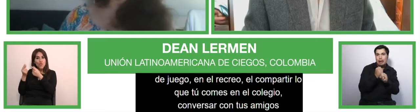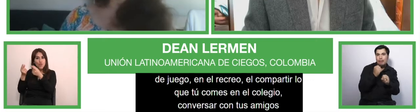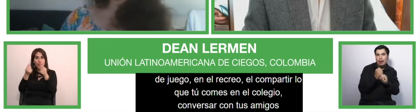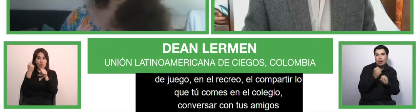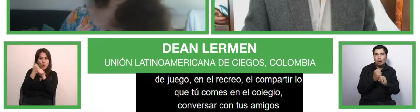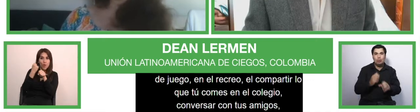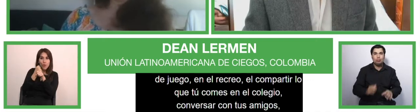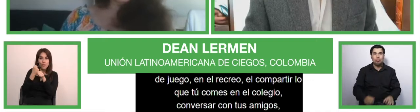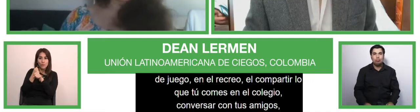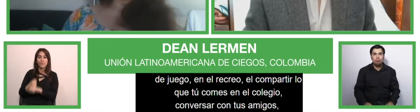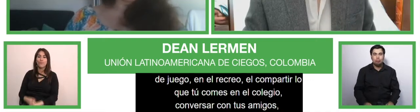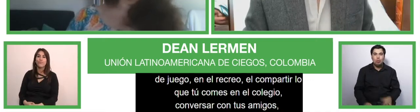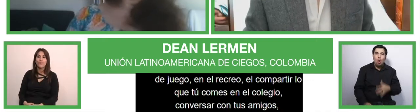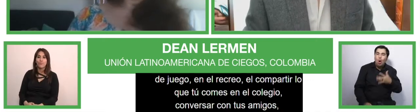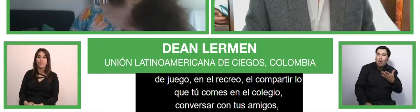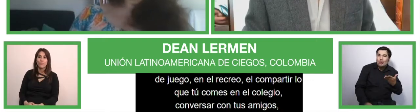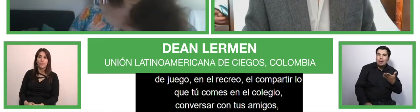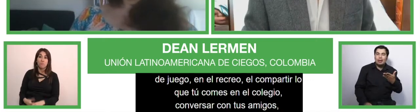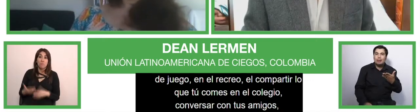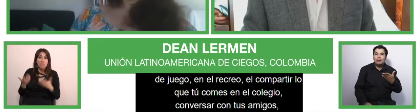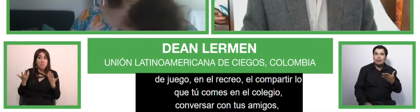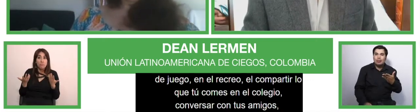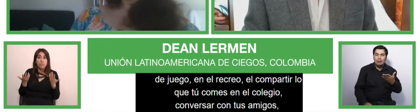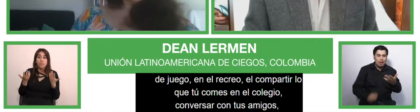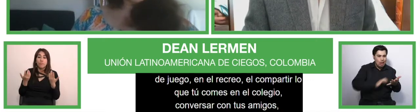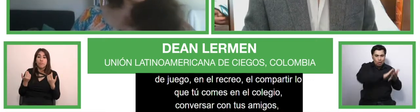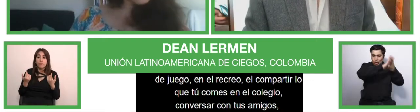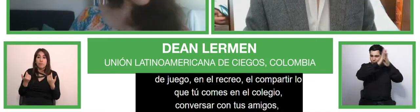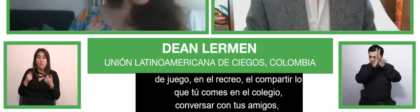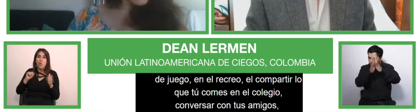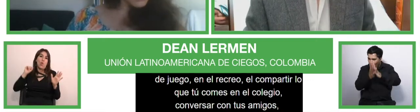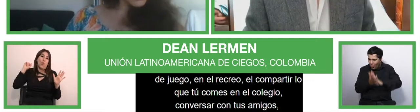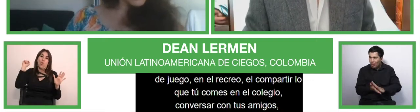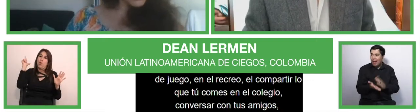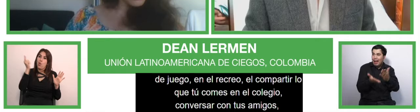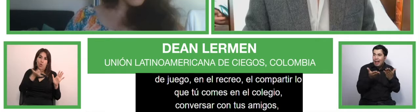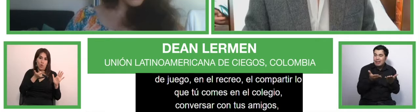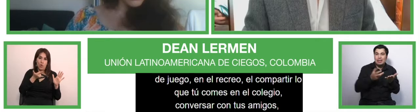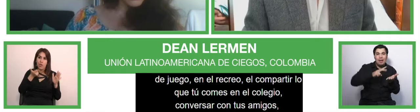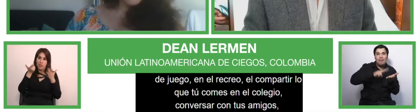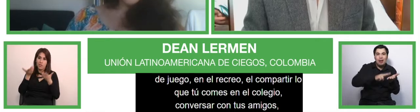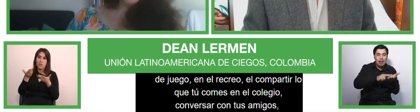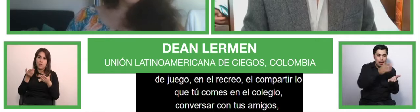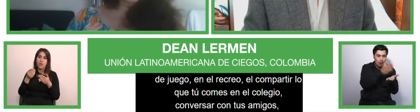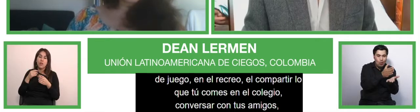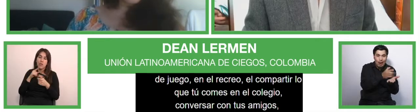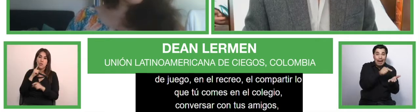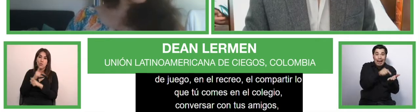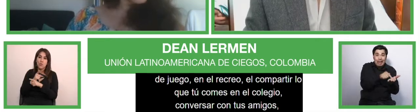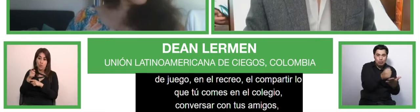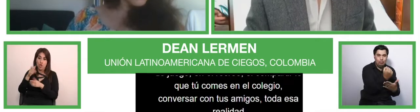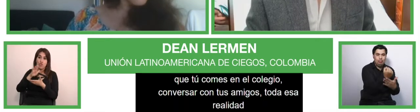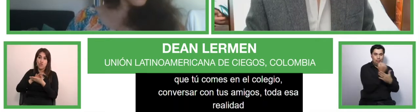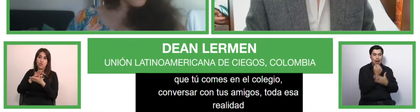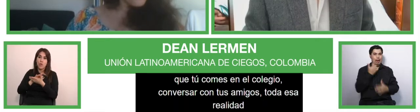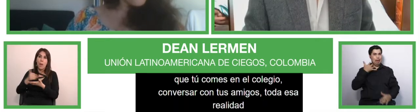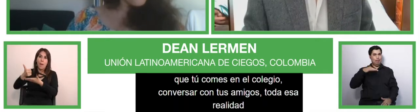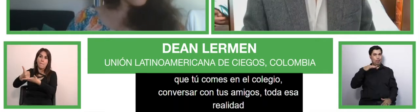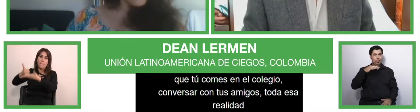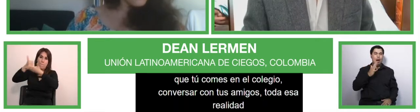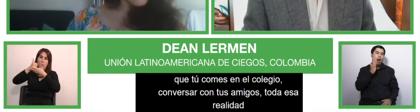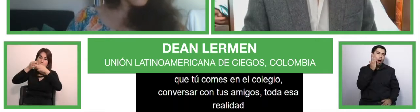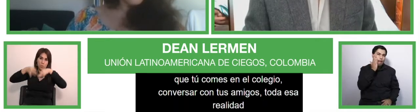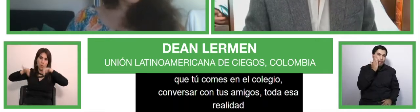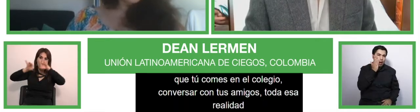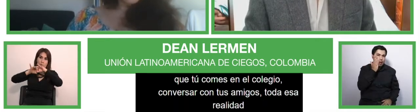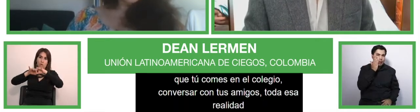Adelante. O sea, toda esa realidad escolar es fundamental. La empatía, la